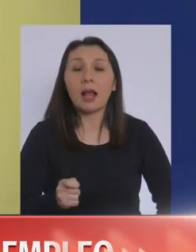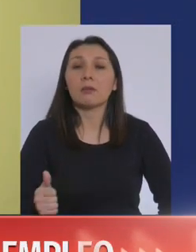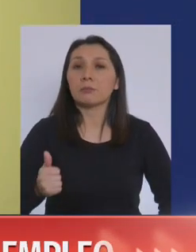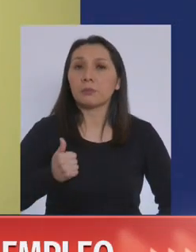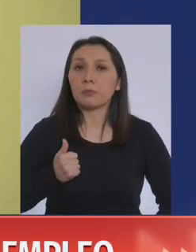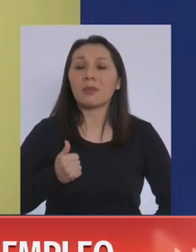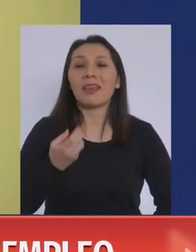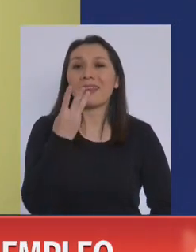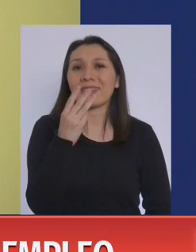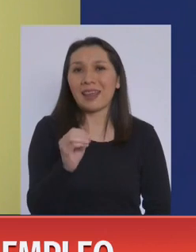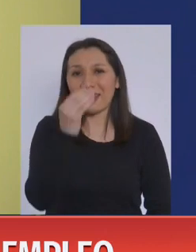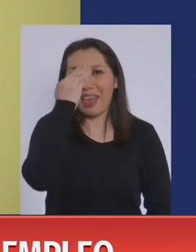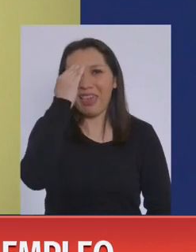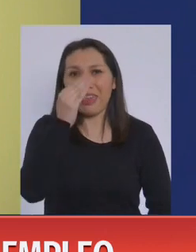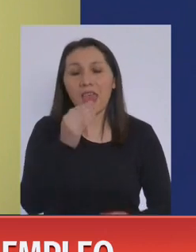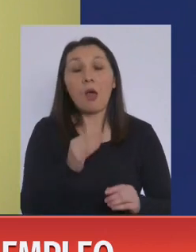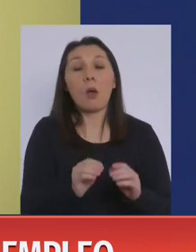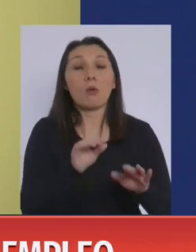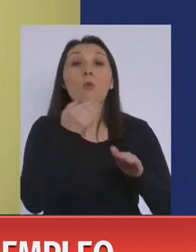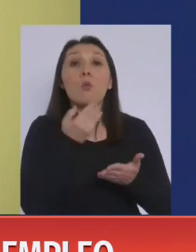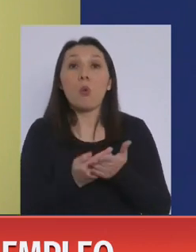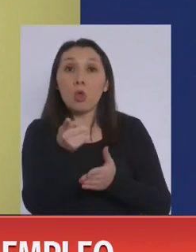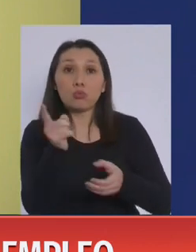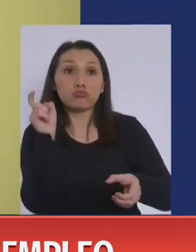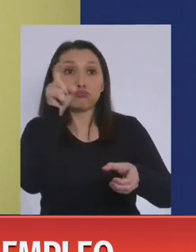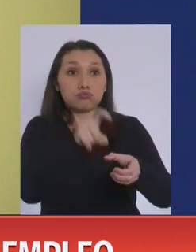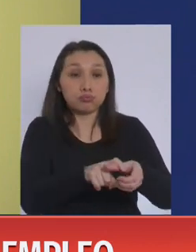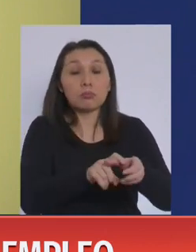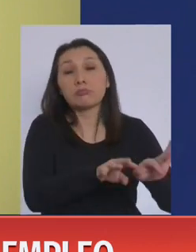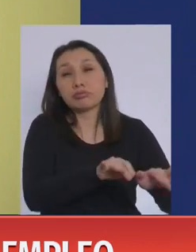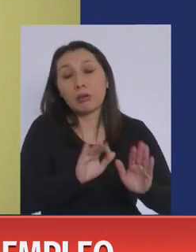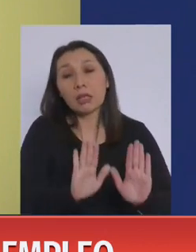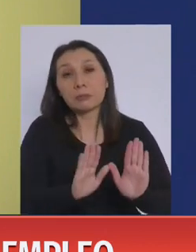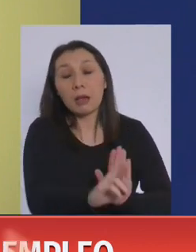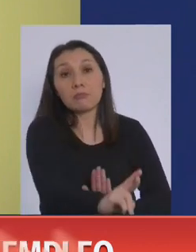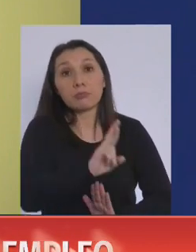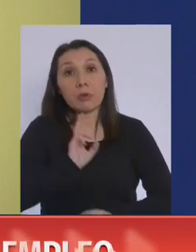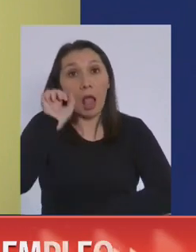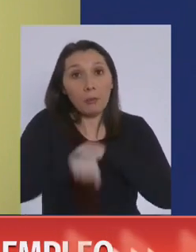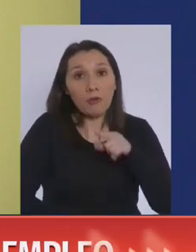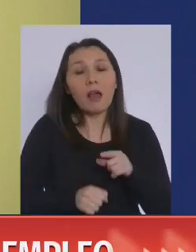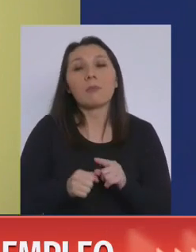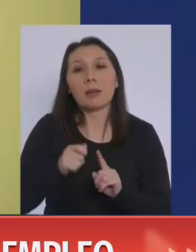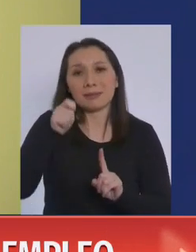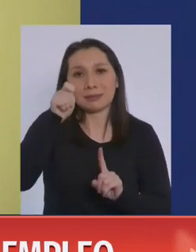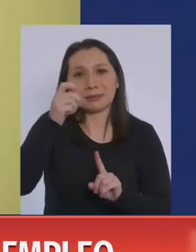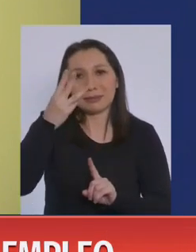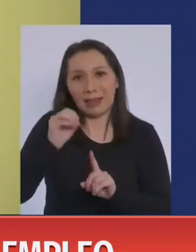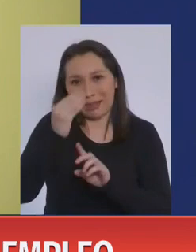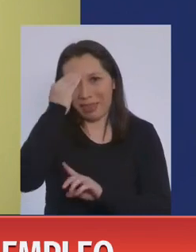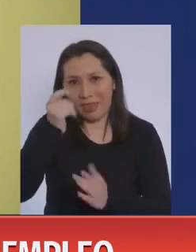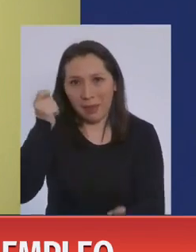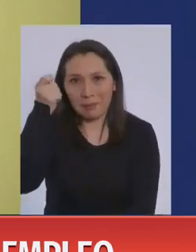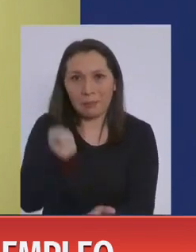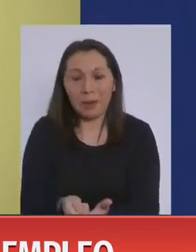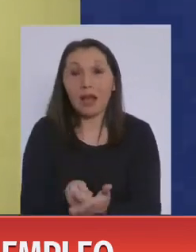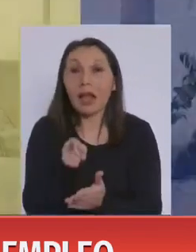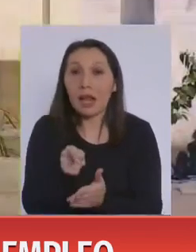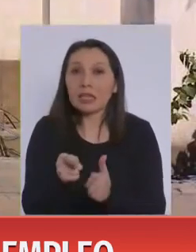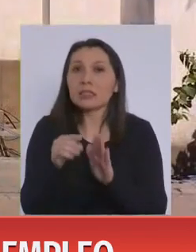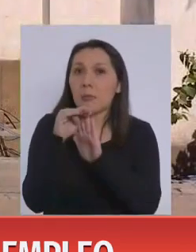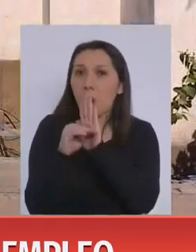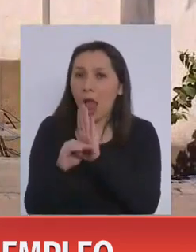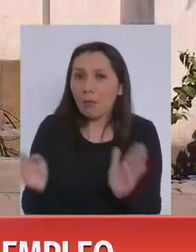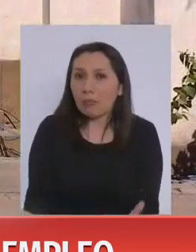realizar dentro de los 30 días siguientes a su aprobación. Los recursos contemplados para este programa de impulso